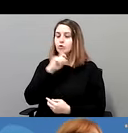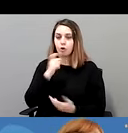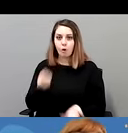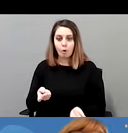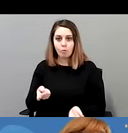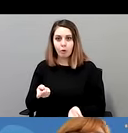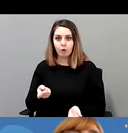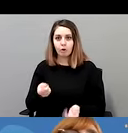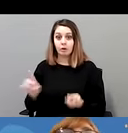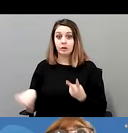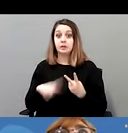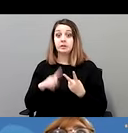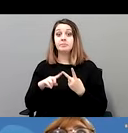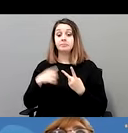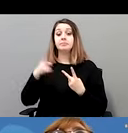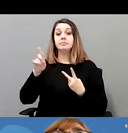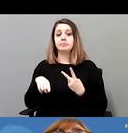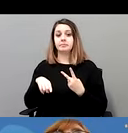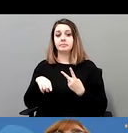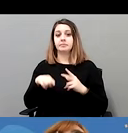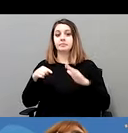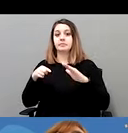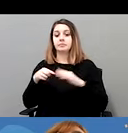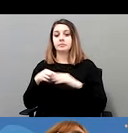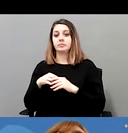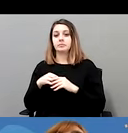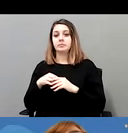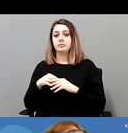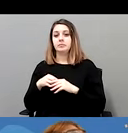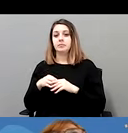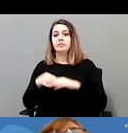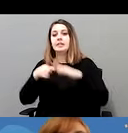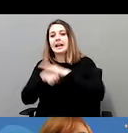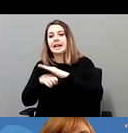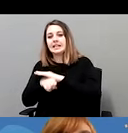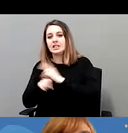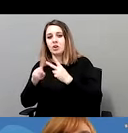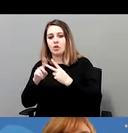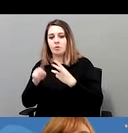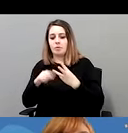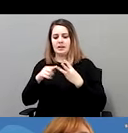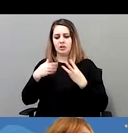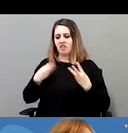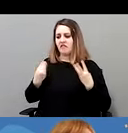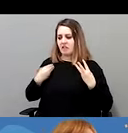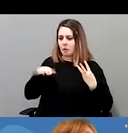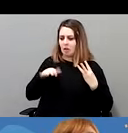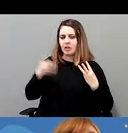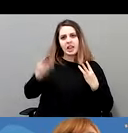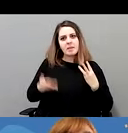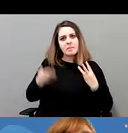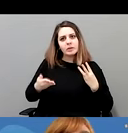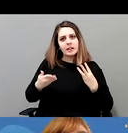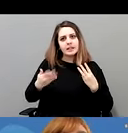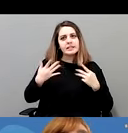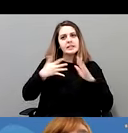Vale. Y luego vamos a hacer una reflexión sobre el hecho de, ¿importa dónde vivo? Es decir, ¿hay